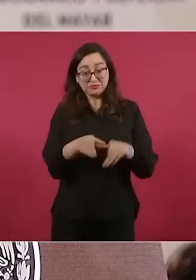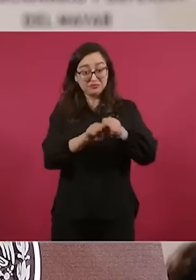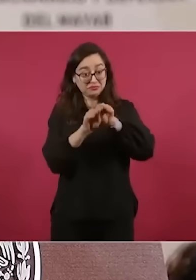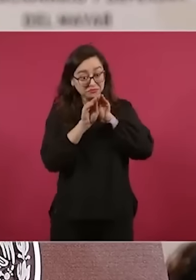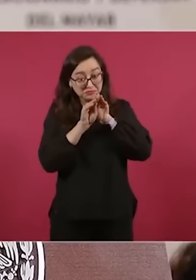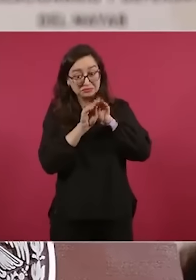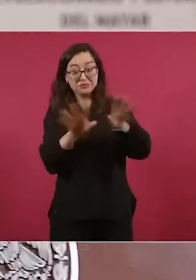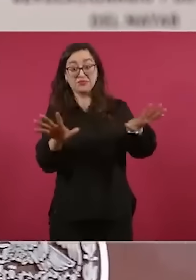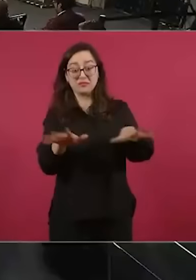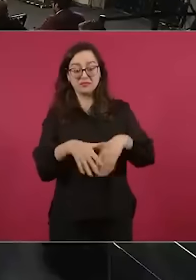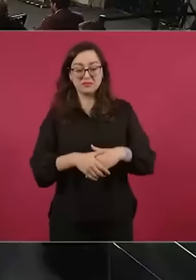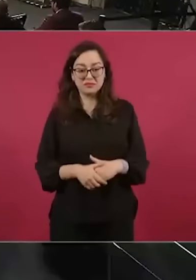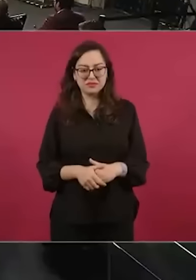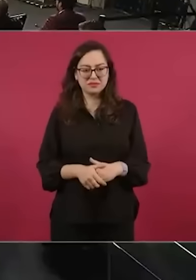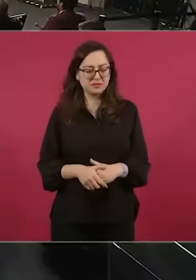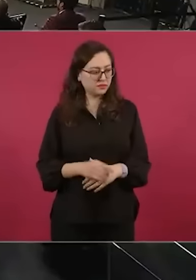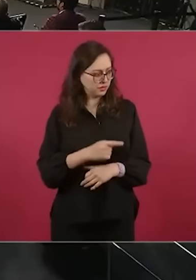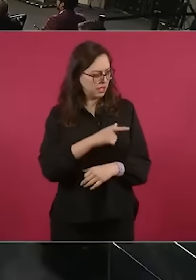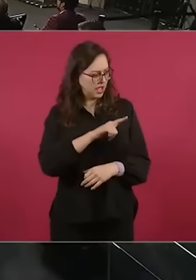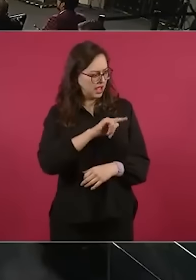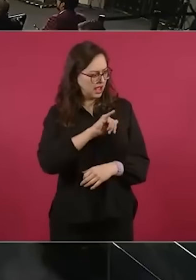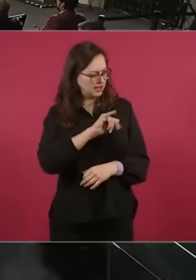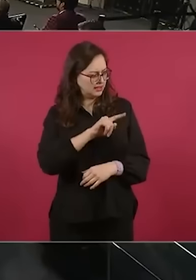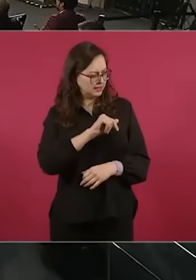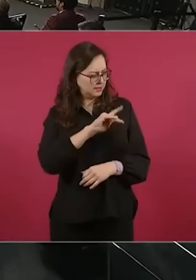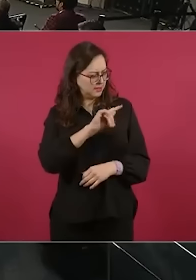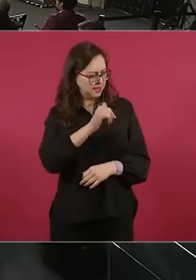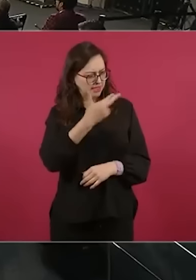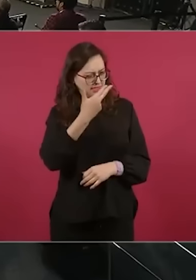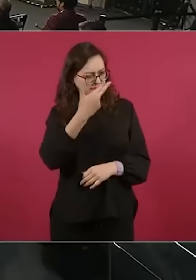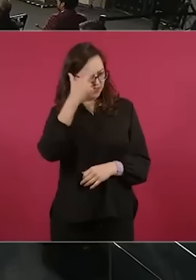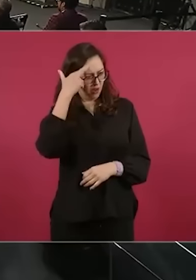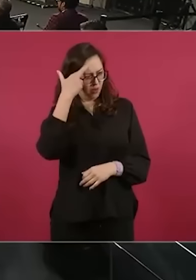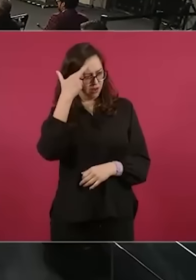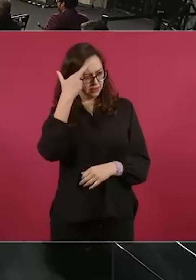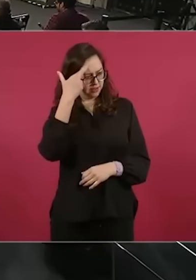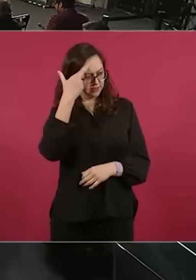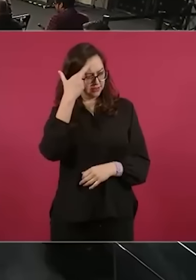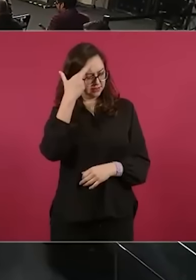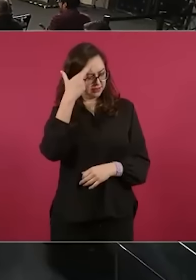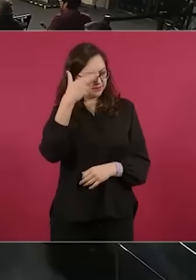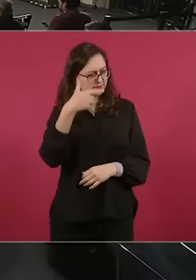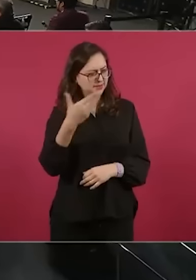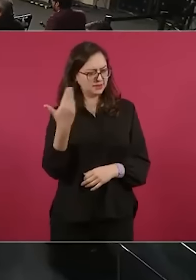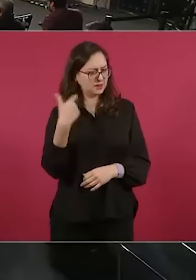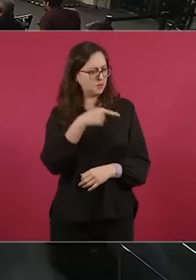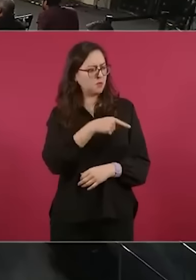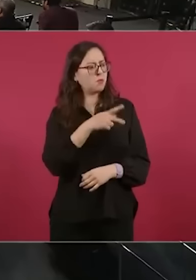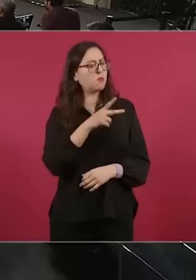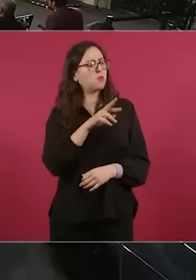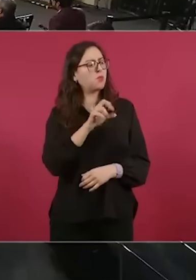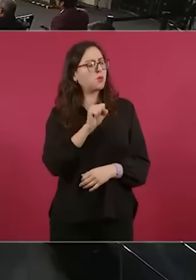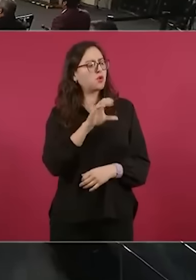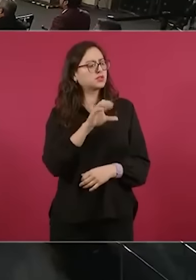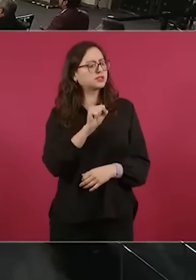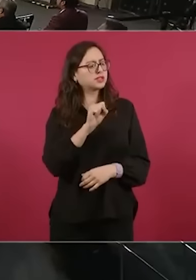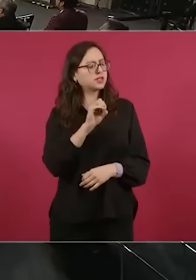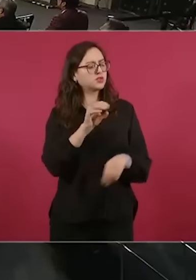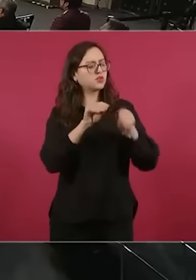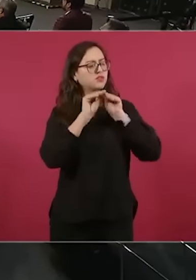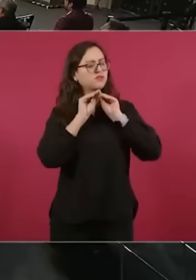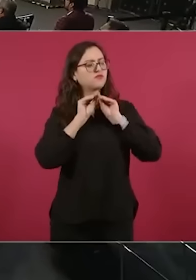por ejemplo, Elizabeth, la nota que difundieron sobre